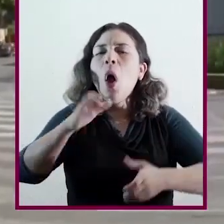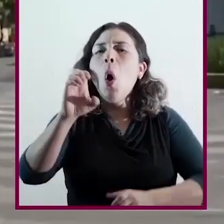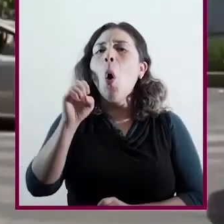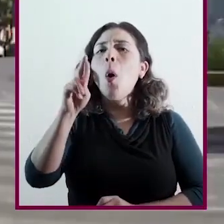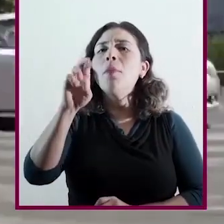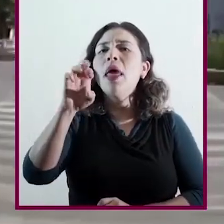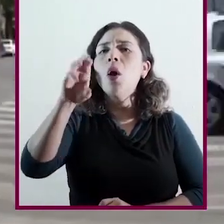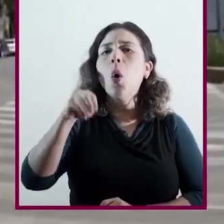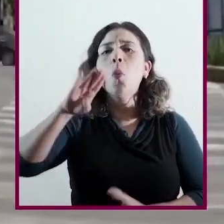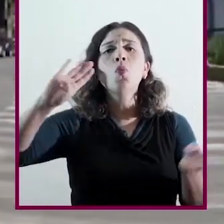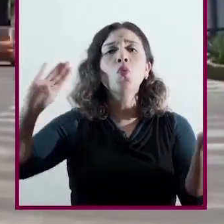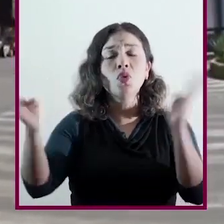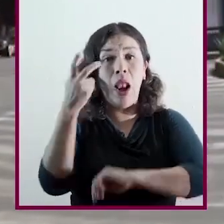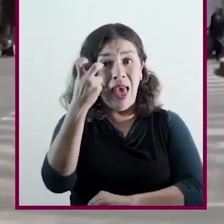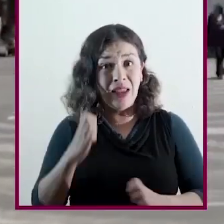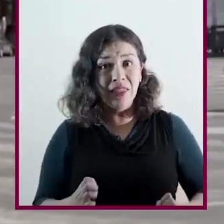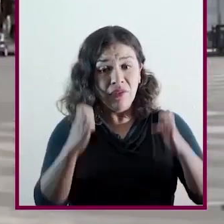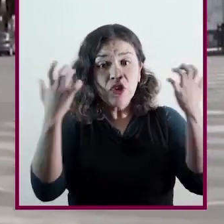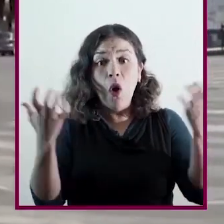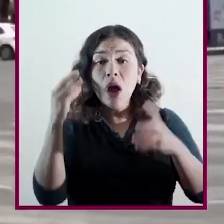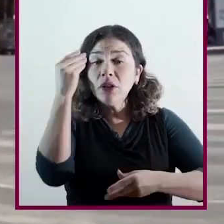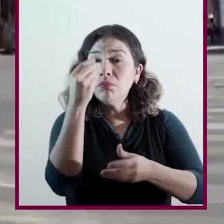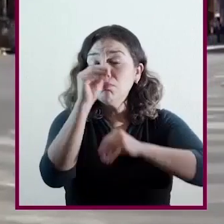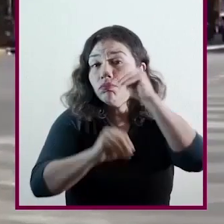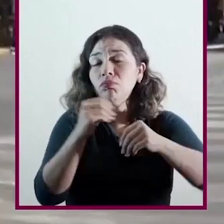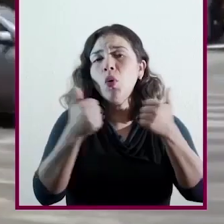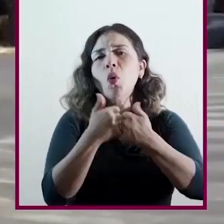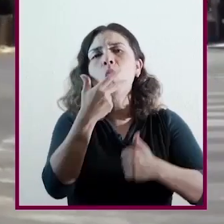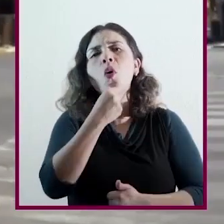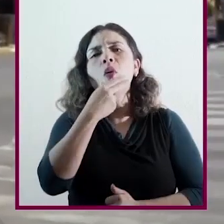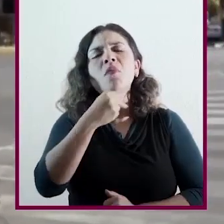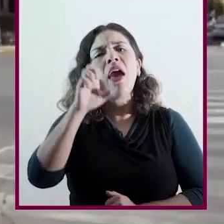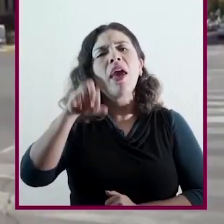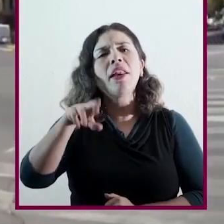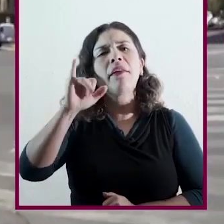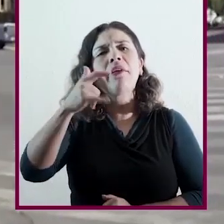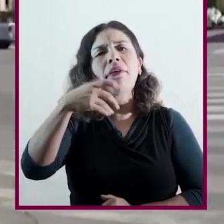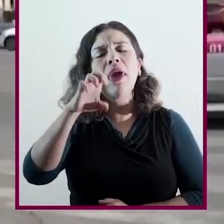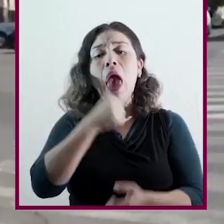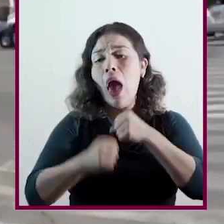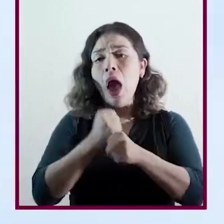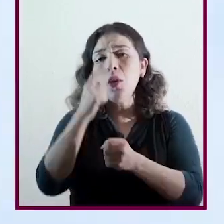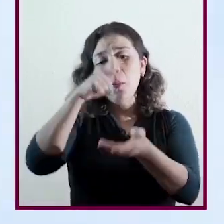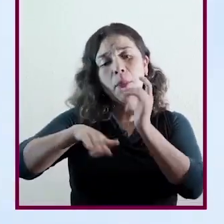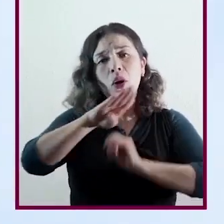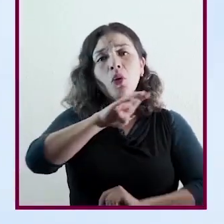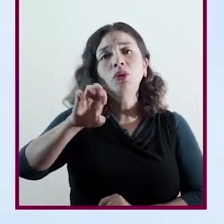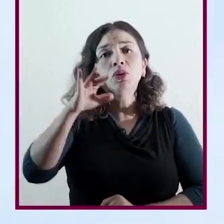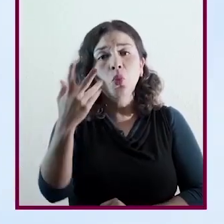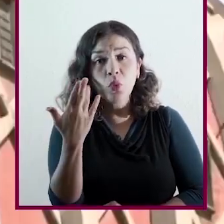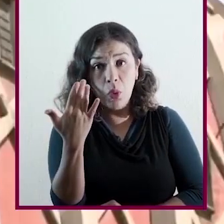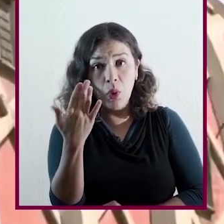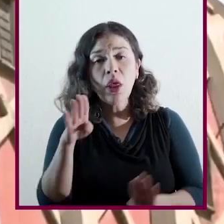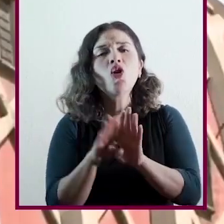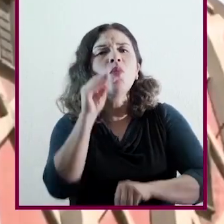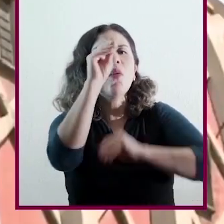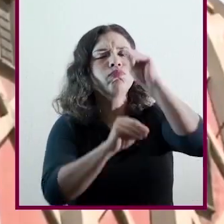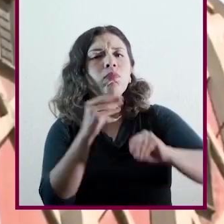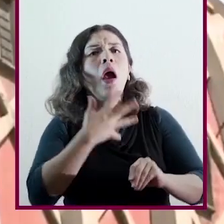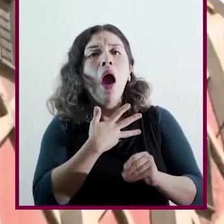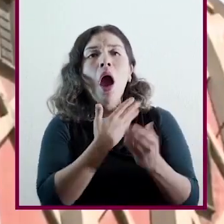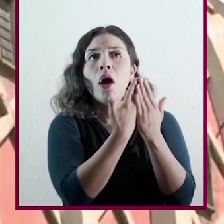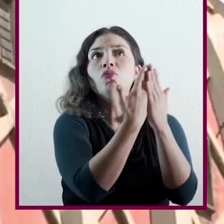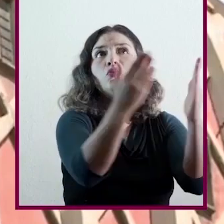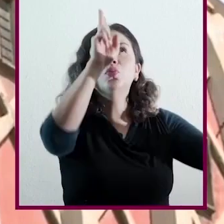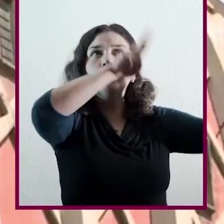Obrero Mundial. Este edificio fue diseñado por Enrique Langenscheidt en 1950 y la decoración